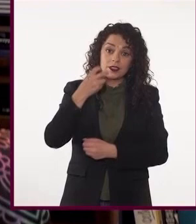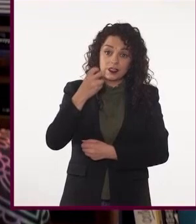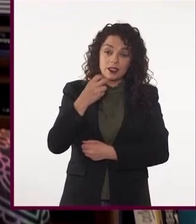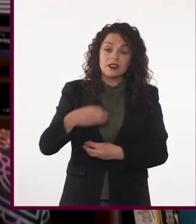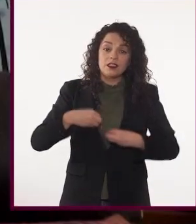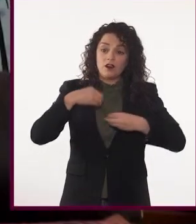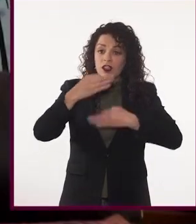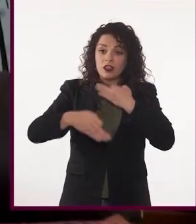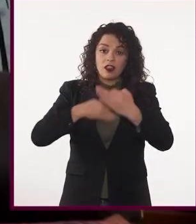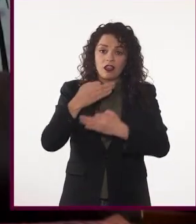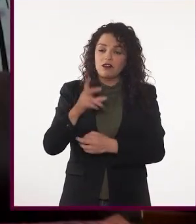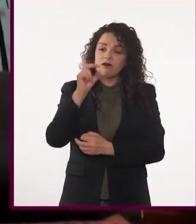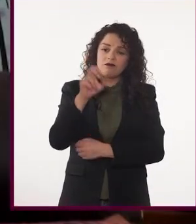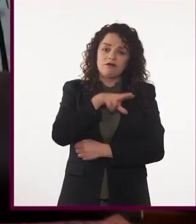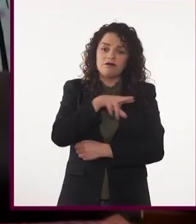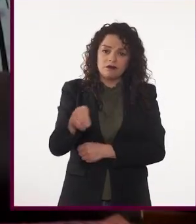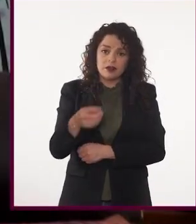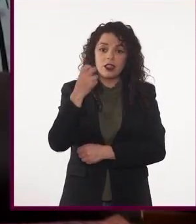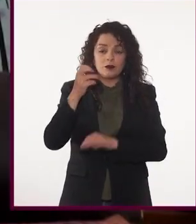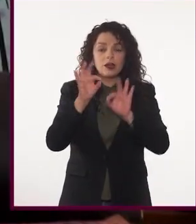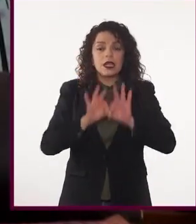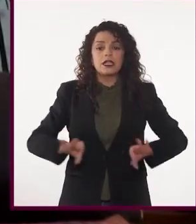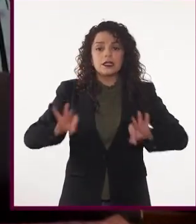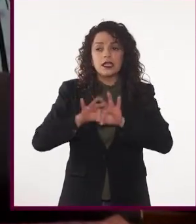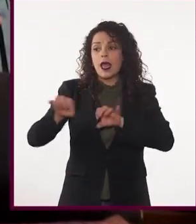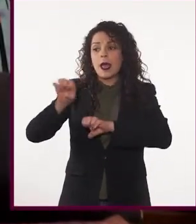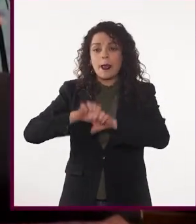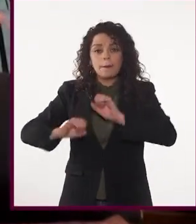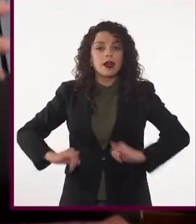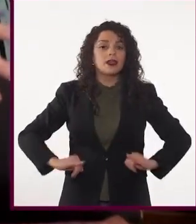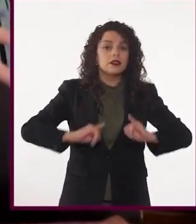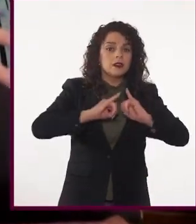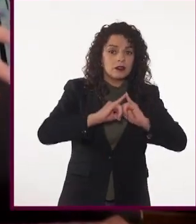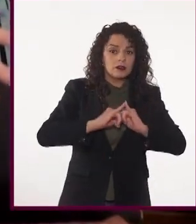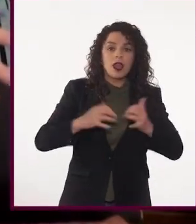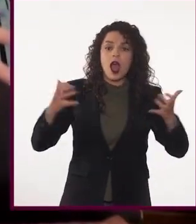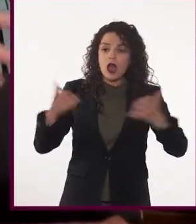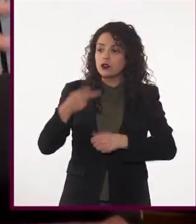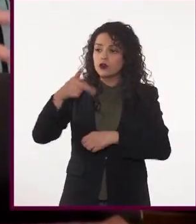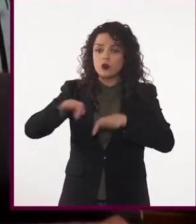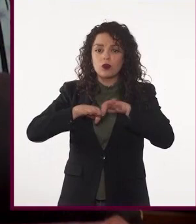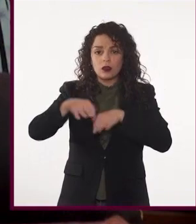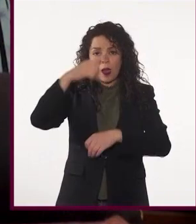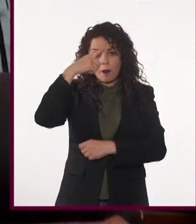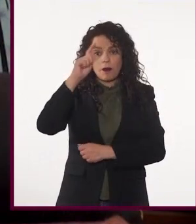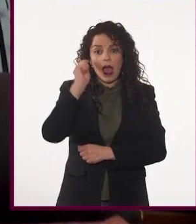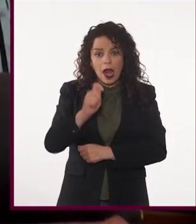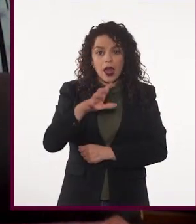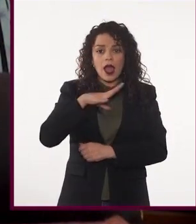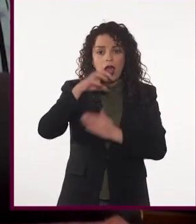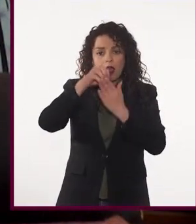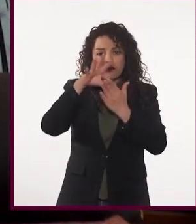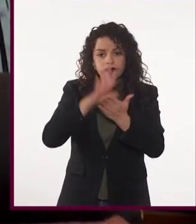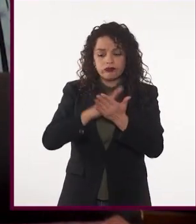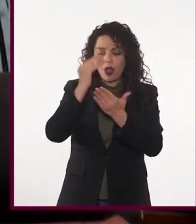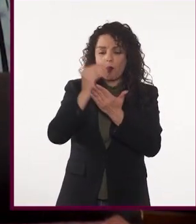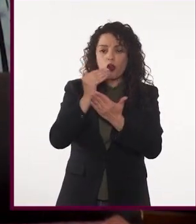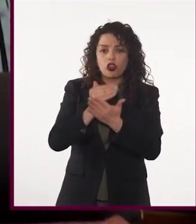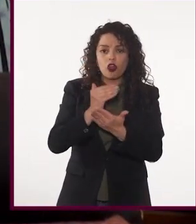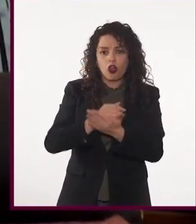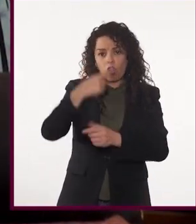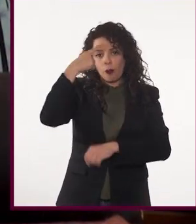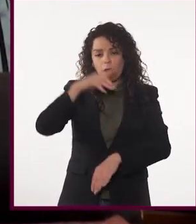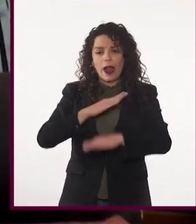de todos. Por ello es importante que las empresas e instituciones hagan su labor para implementar protocolos contra la violencia